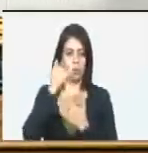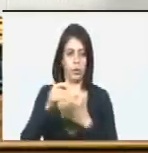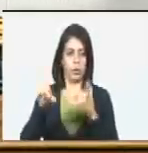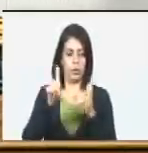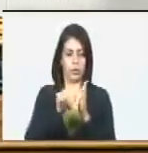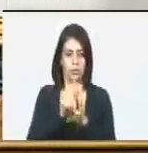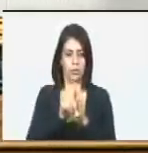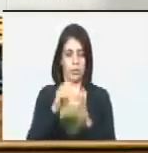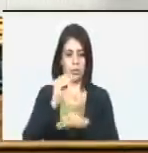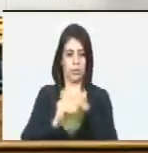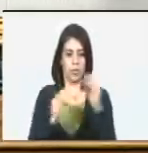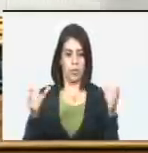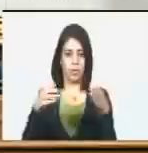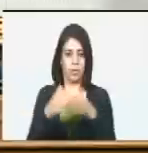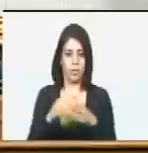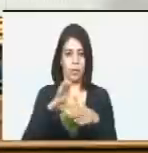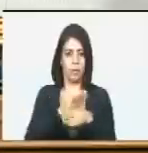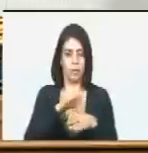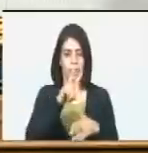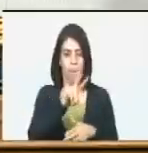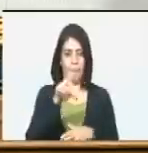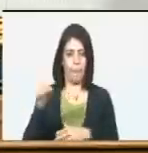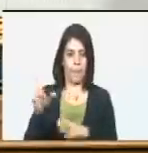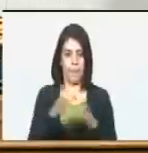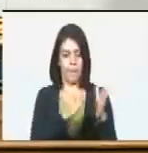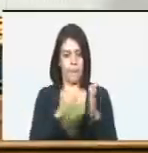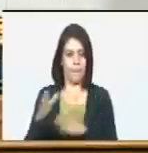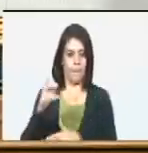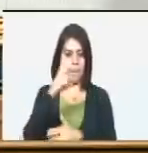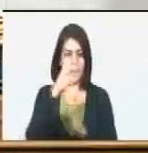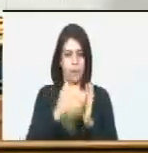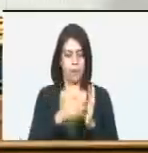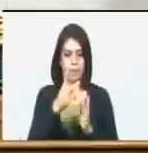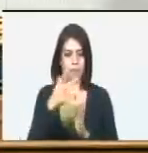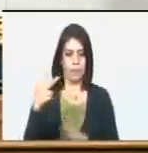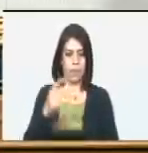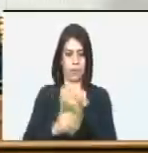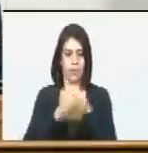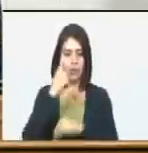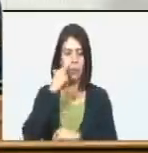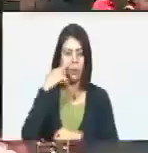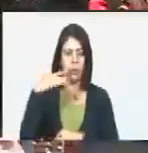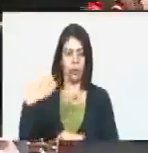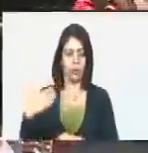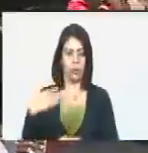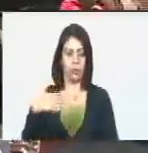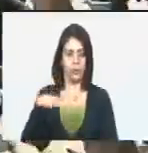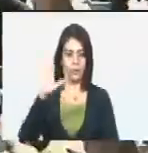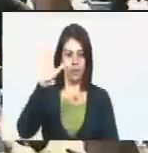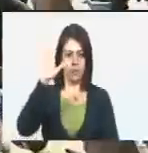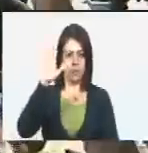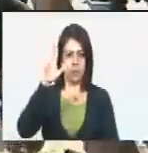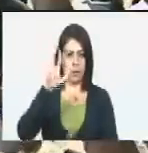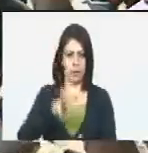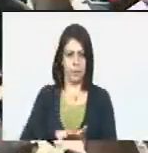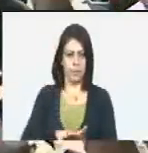sesión ordinaria del día martes 21 de marzo de 2023, sírvanse a manifestar con la señal de costumbre.